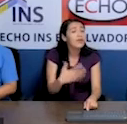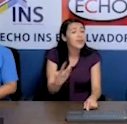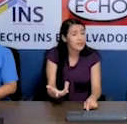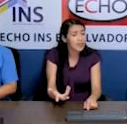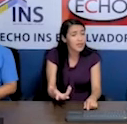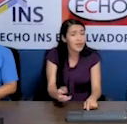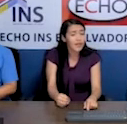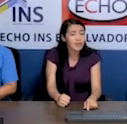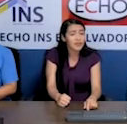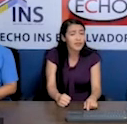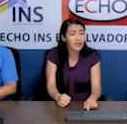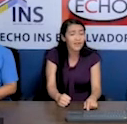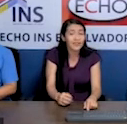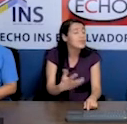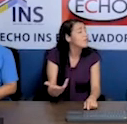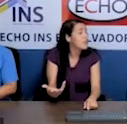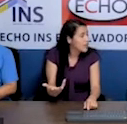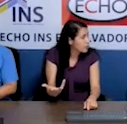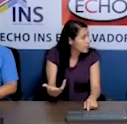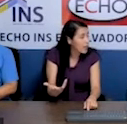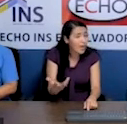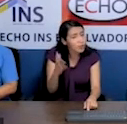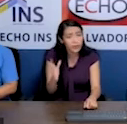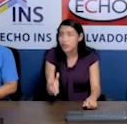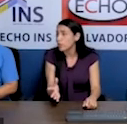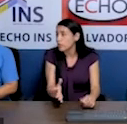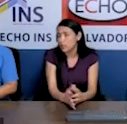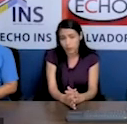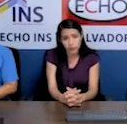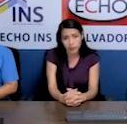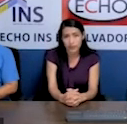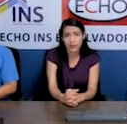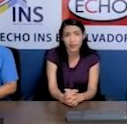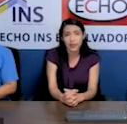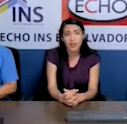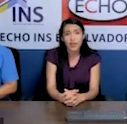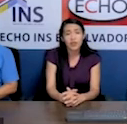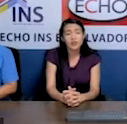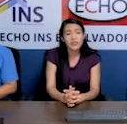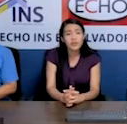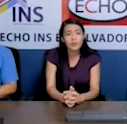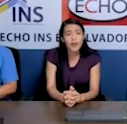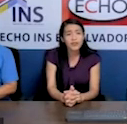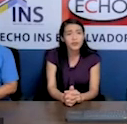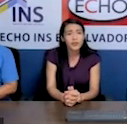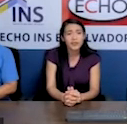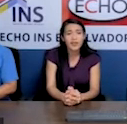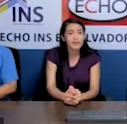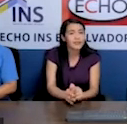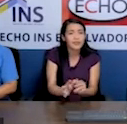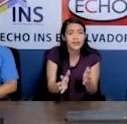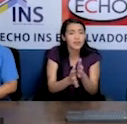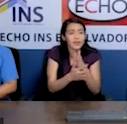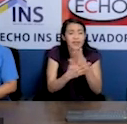común, pero que sí es a veces infradiagnosticado porque no lo tenemos presente. Los síntomas